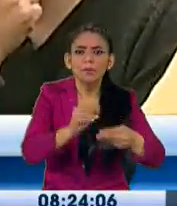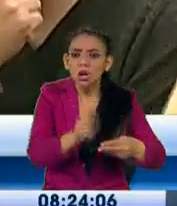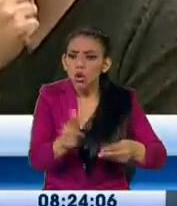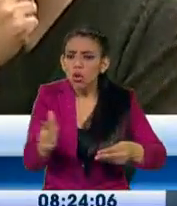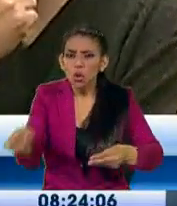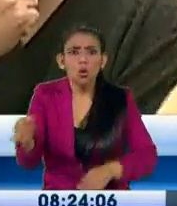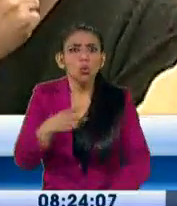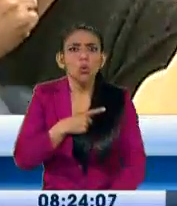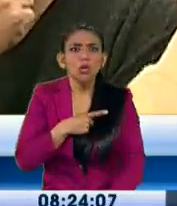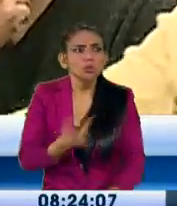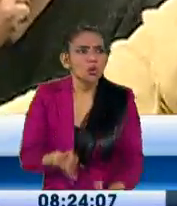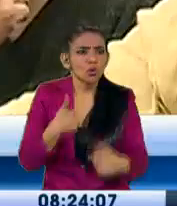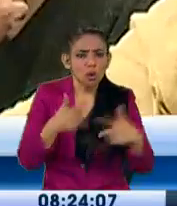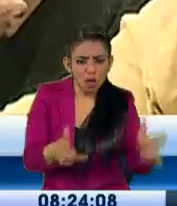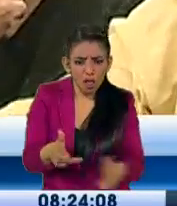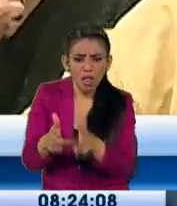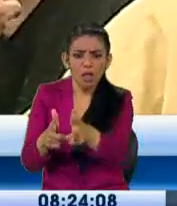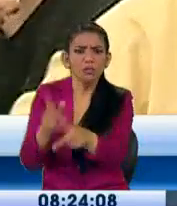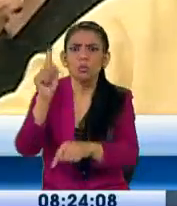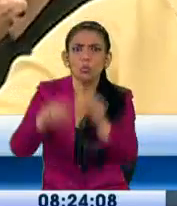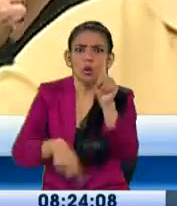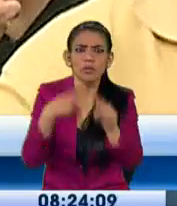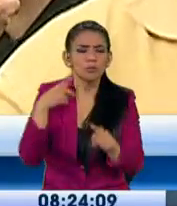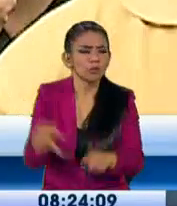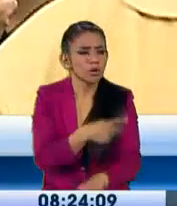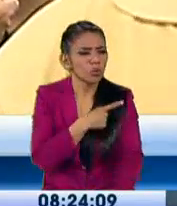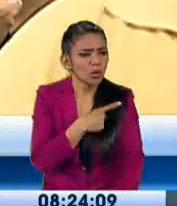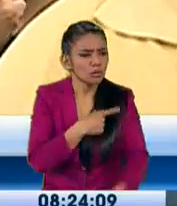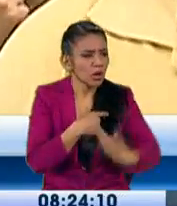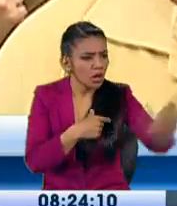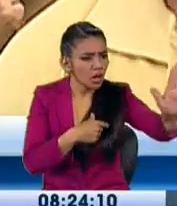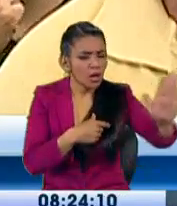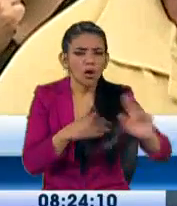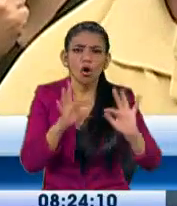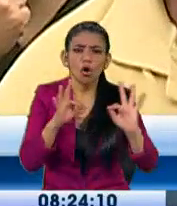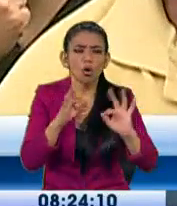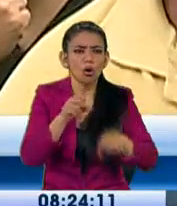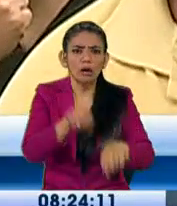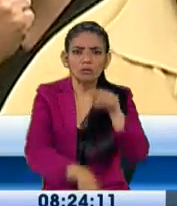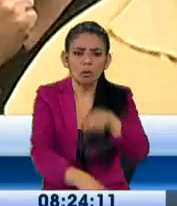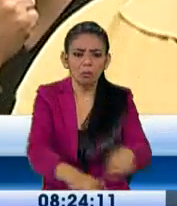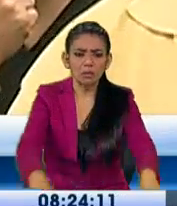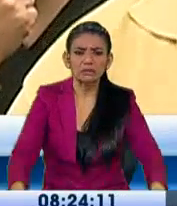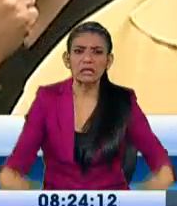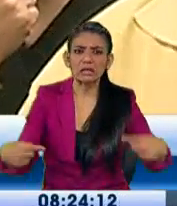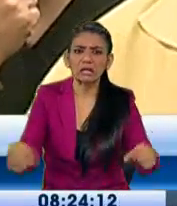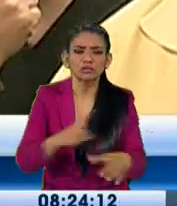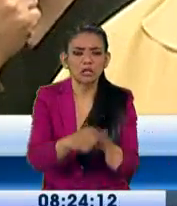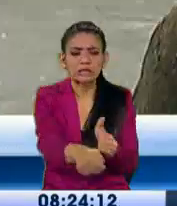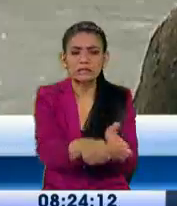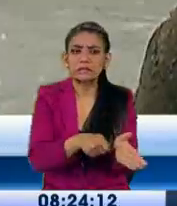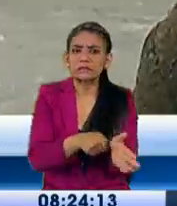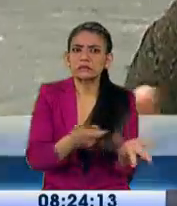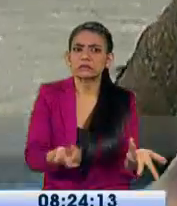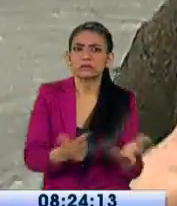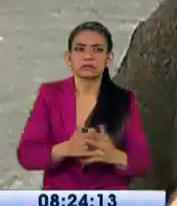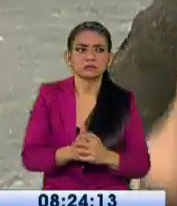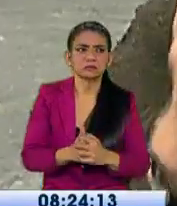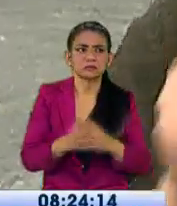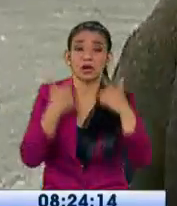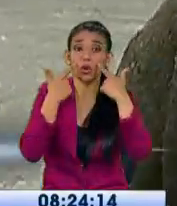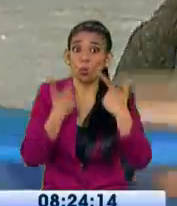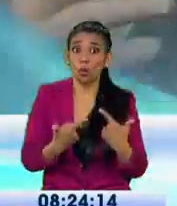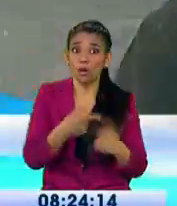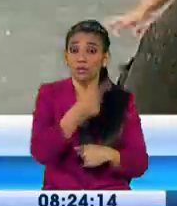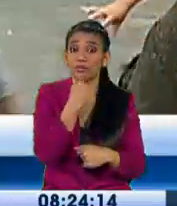tienen dueños que uno no puede parquearse donde quiera porque viene el dueño y le manda o si no le rompe las llantas o le Ray el carro el señor guardia que